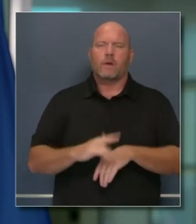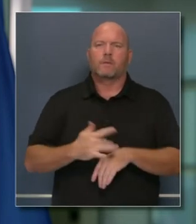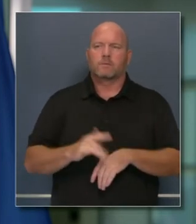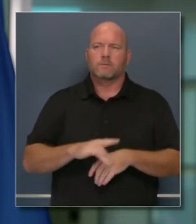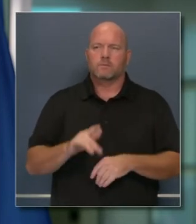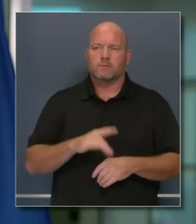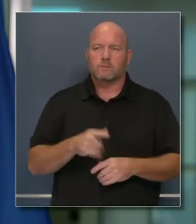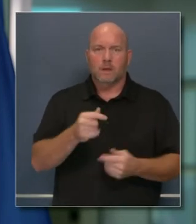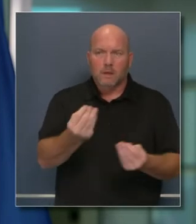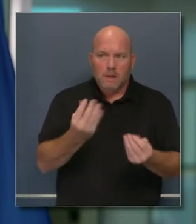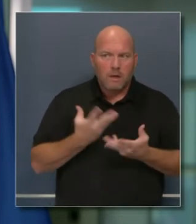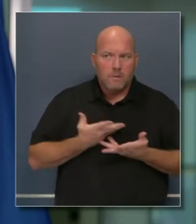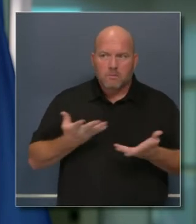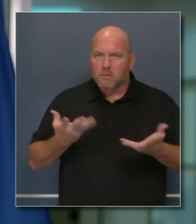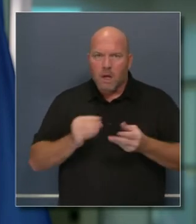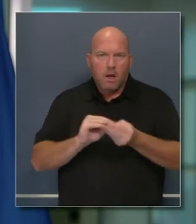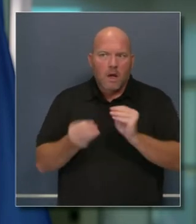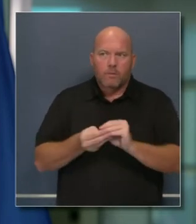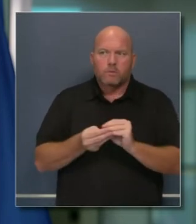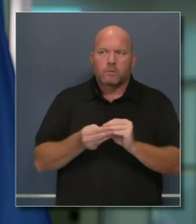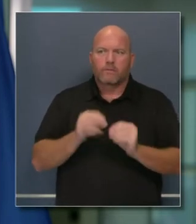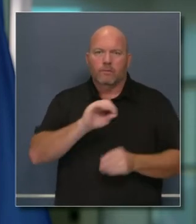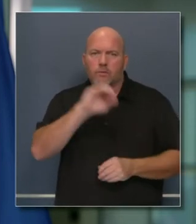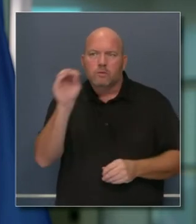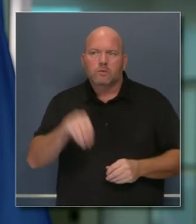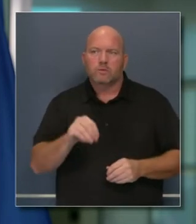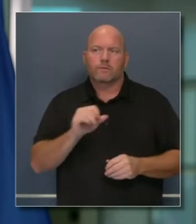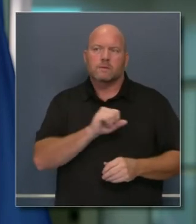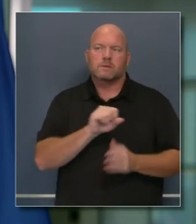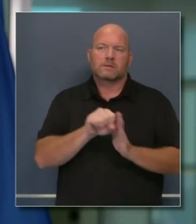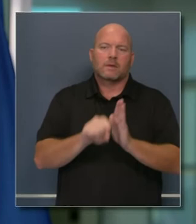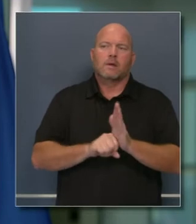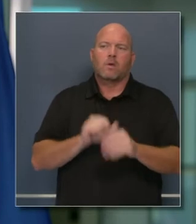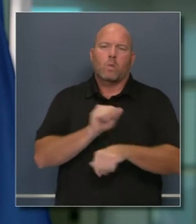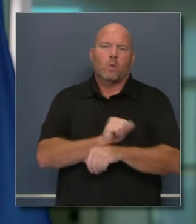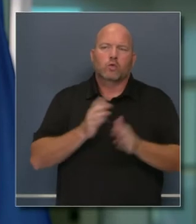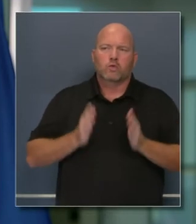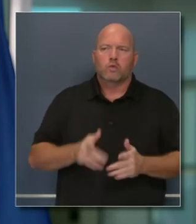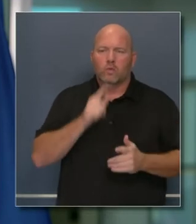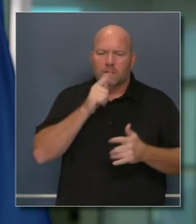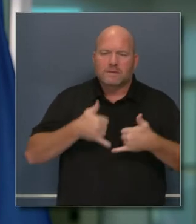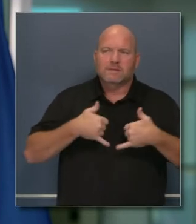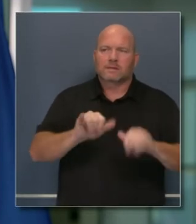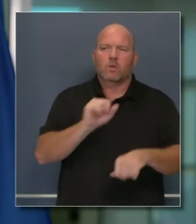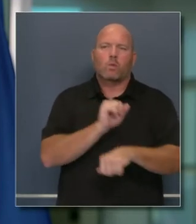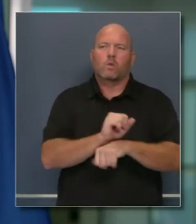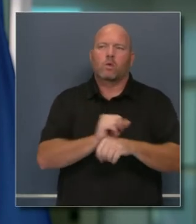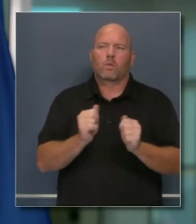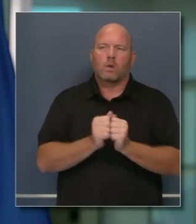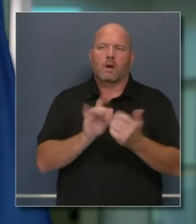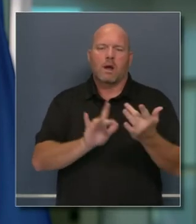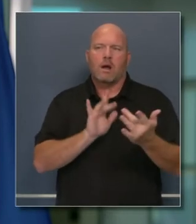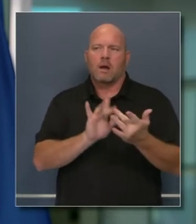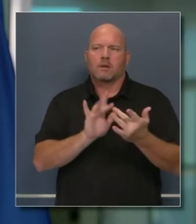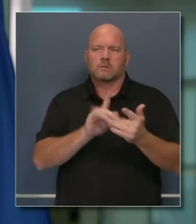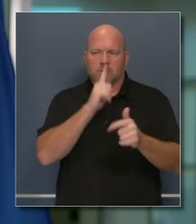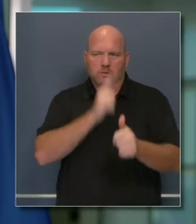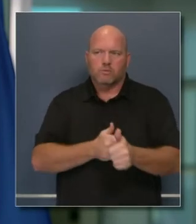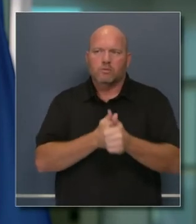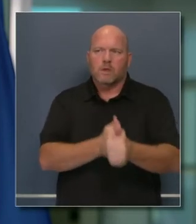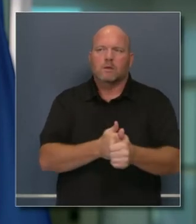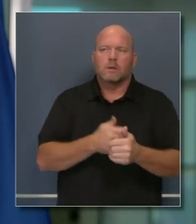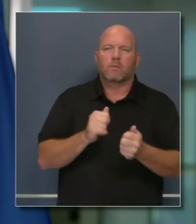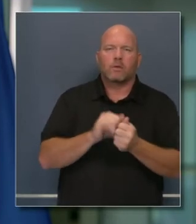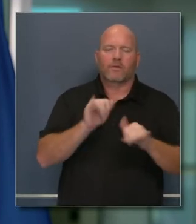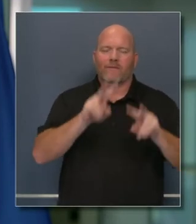que hagan que el 5% de su personal esté presente para poder hacer un rastreo de contacto. ¿Qué se